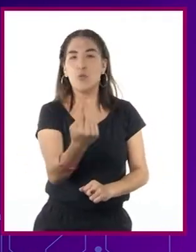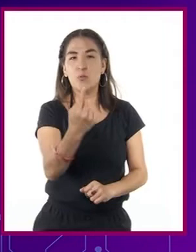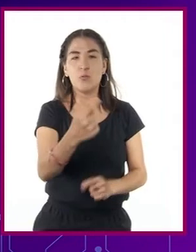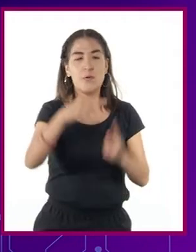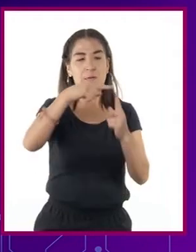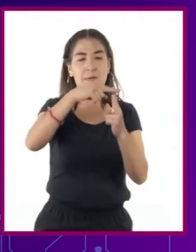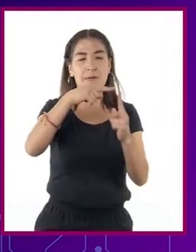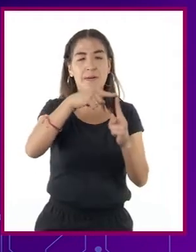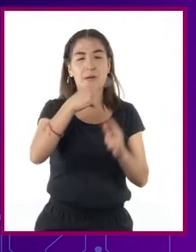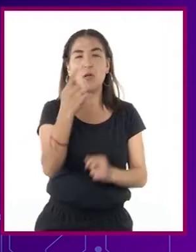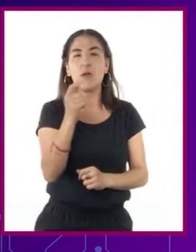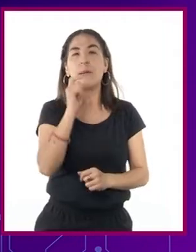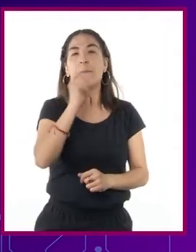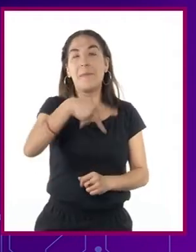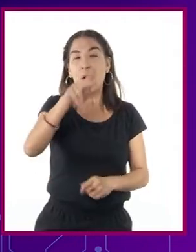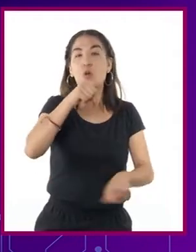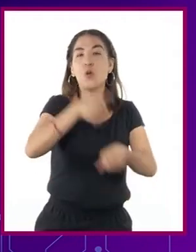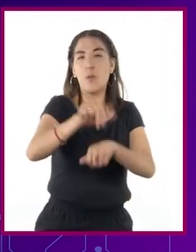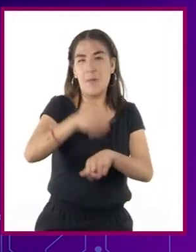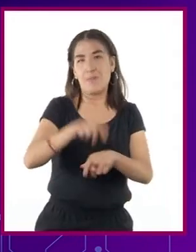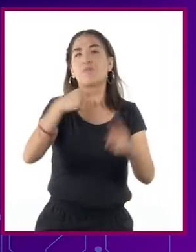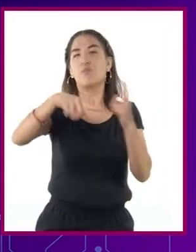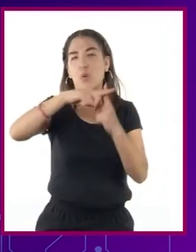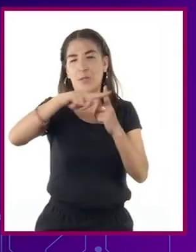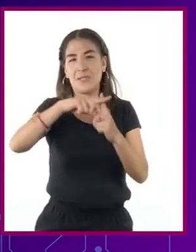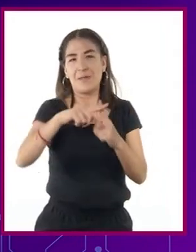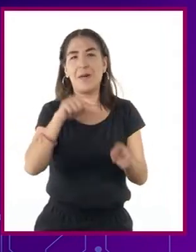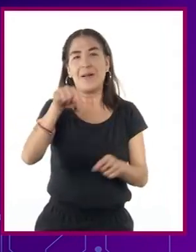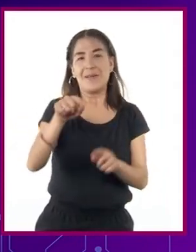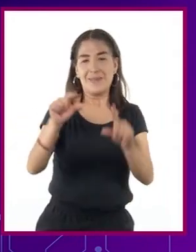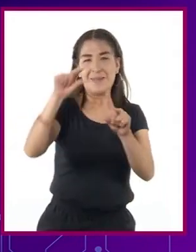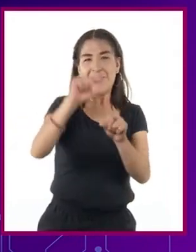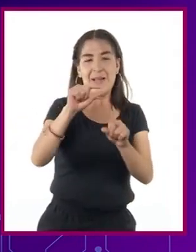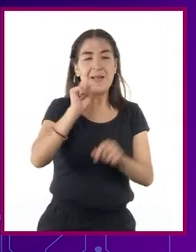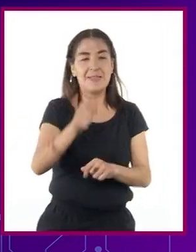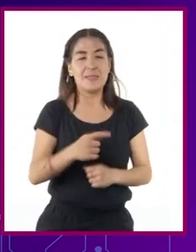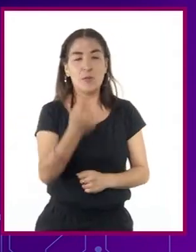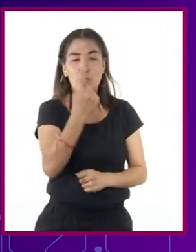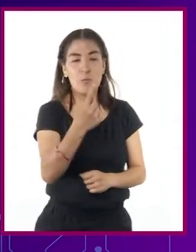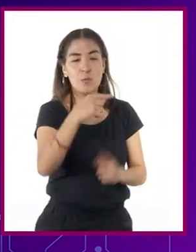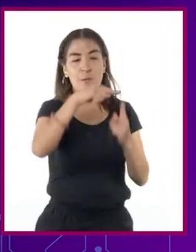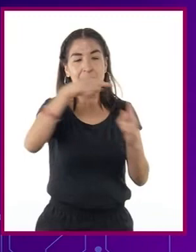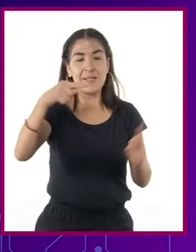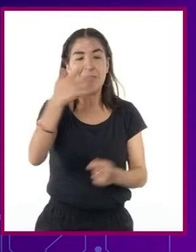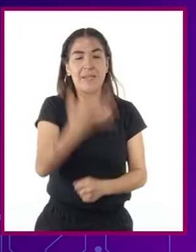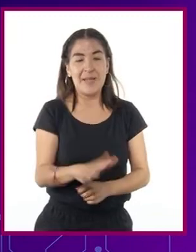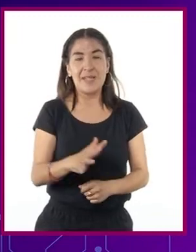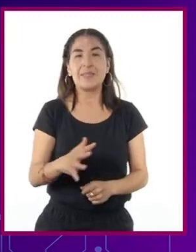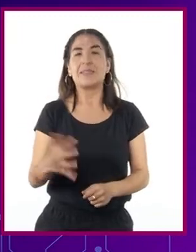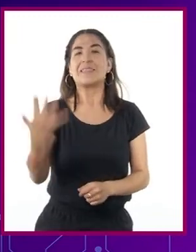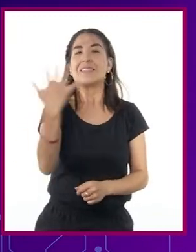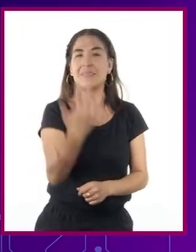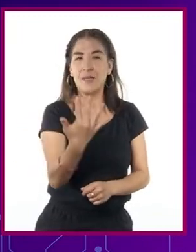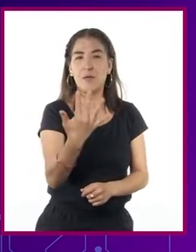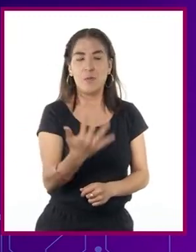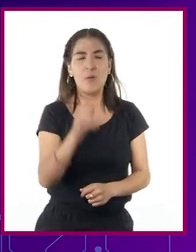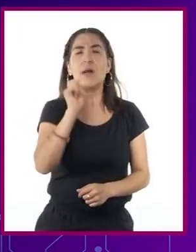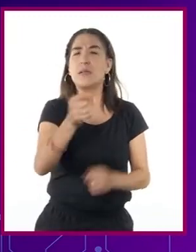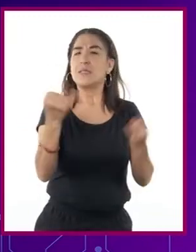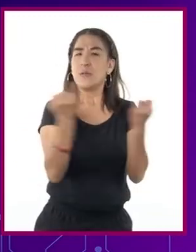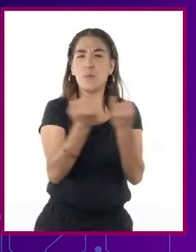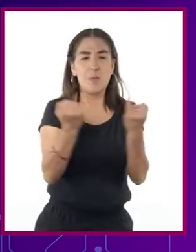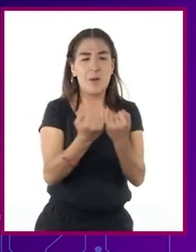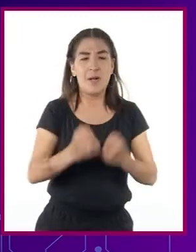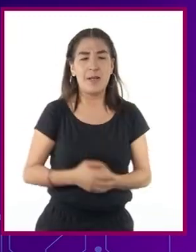la potencia, pero con exponente positivo, o sea, 1 entre 10 elevado a la potencia 5, que es igual